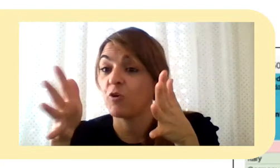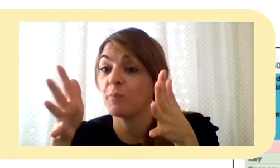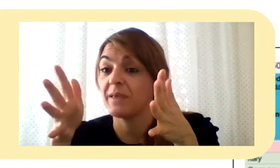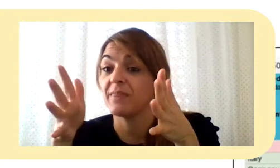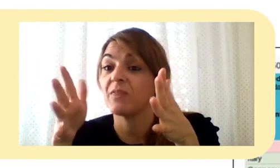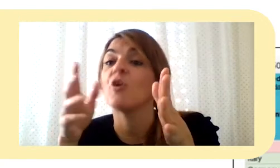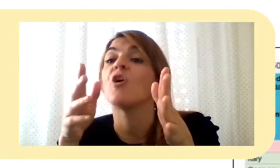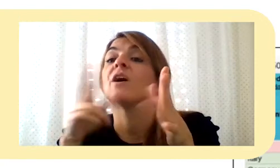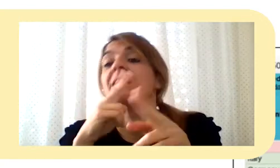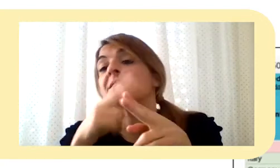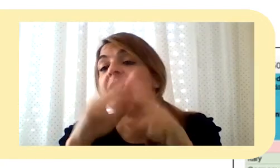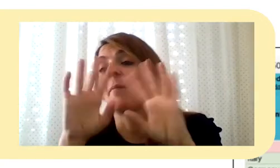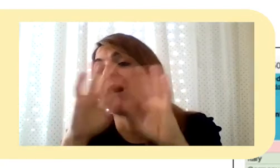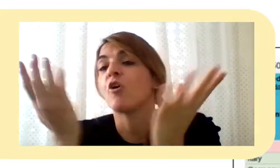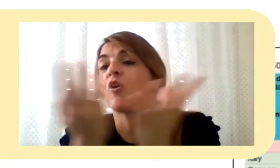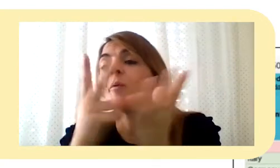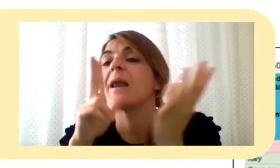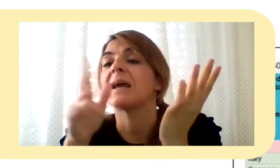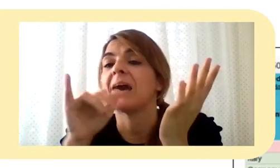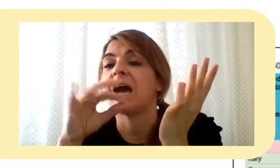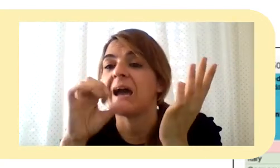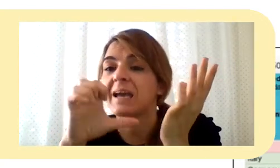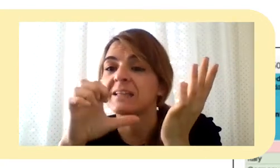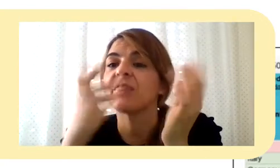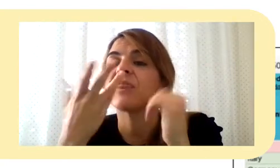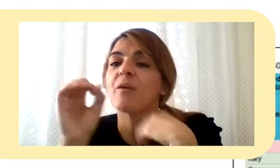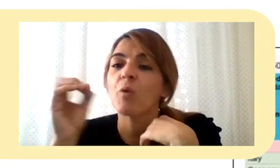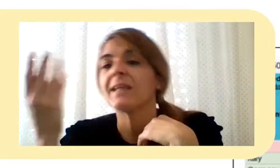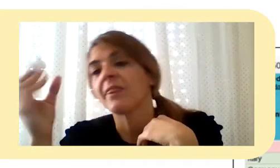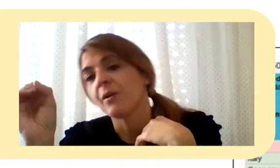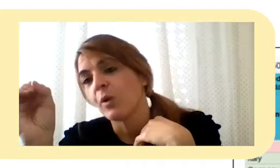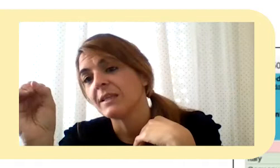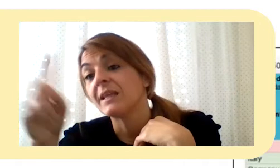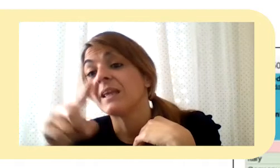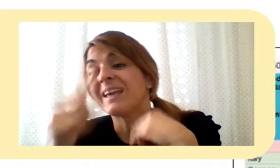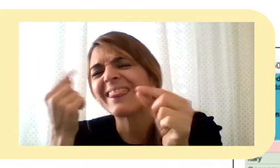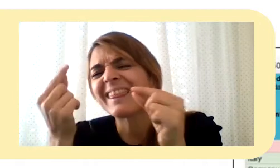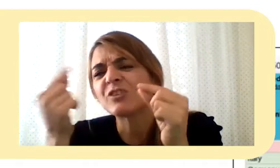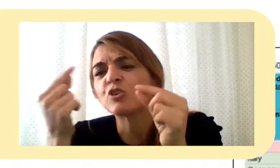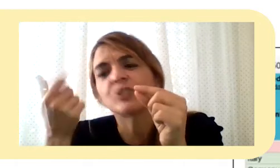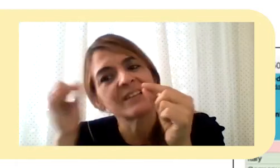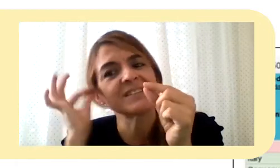50-50, 50-50, que tiene datos por sexo de todo y también